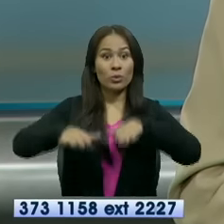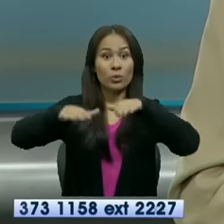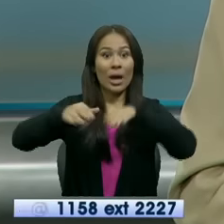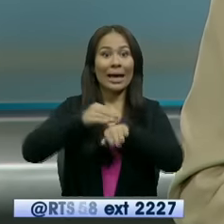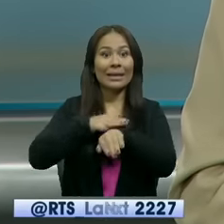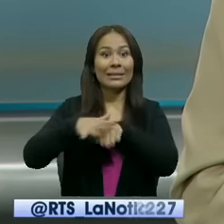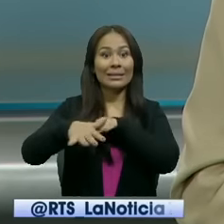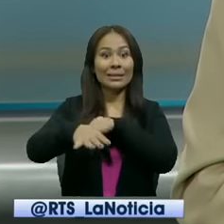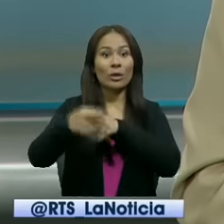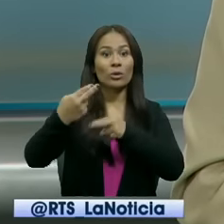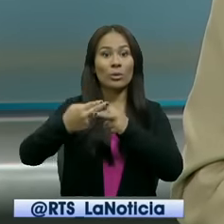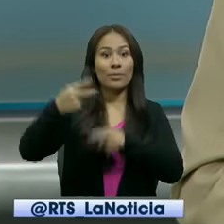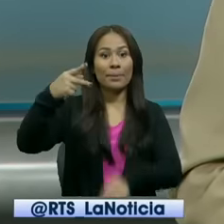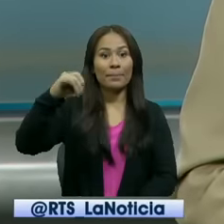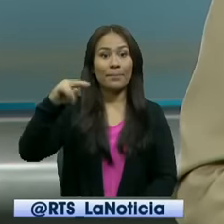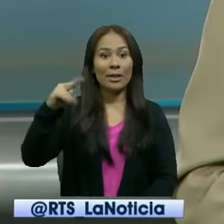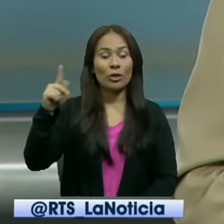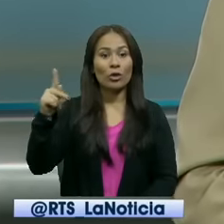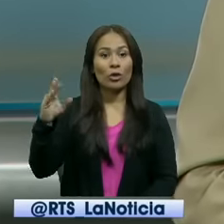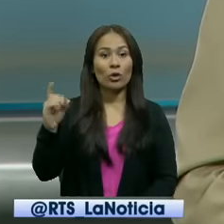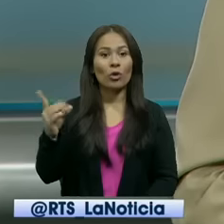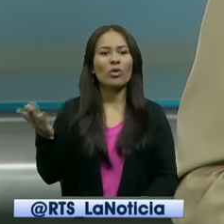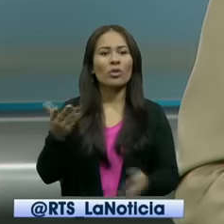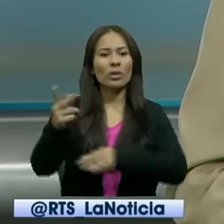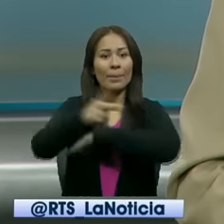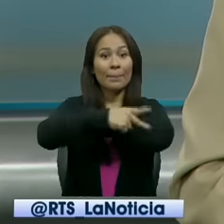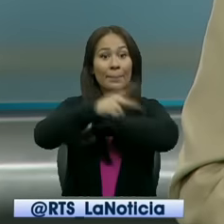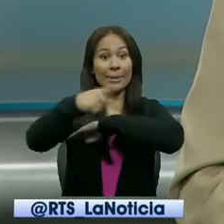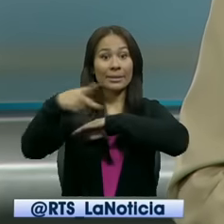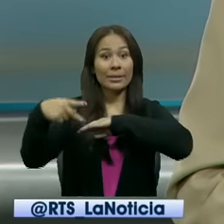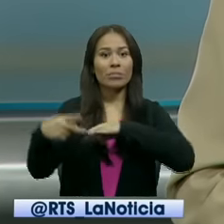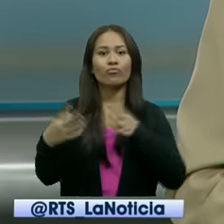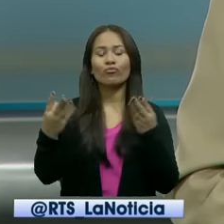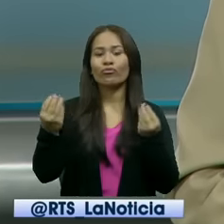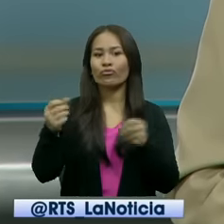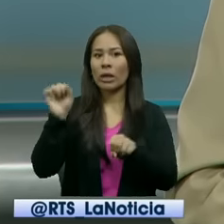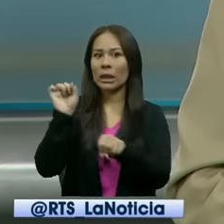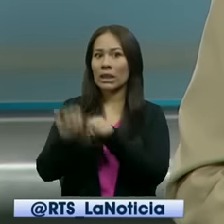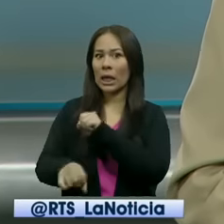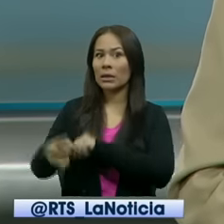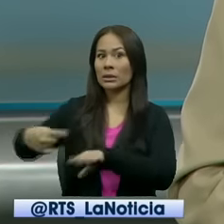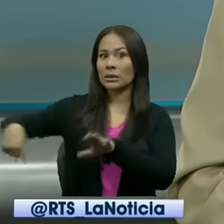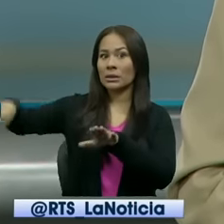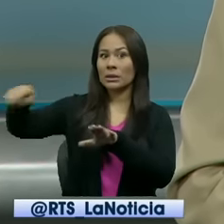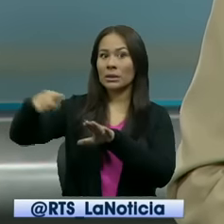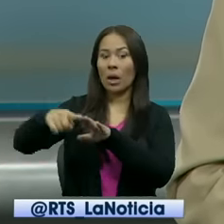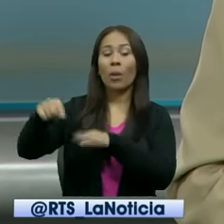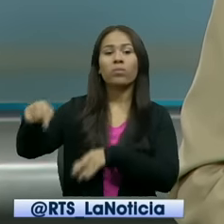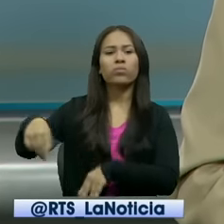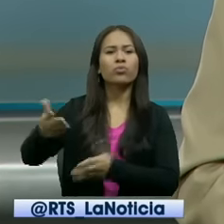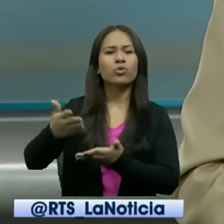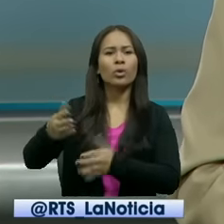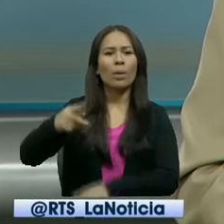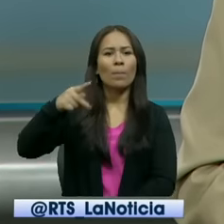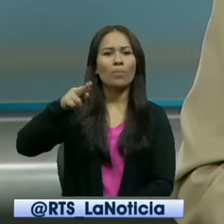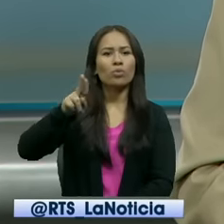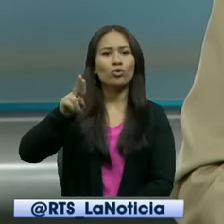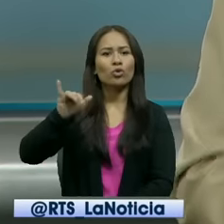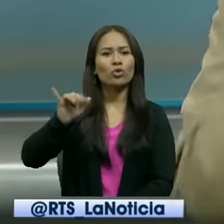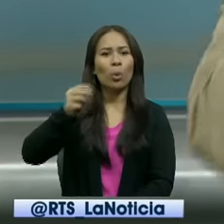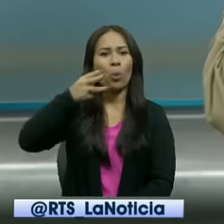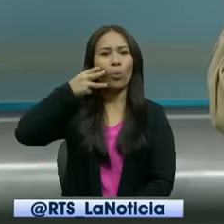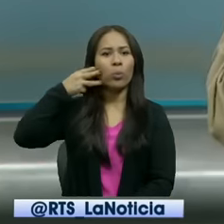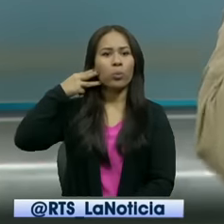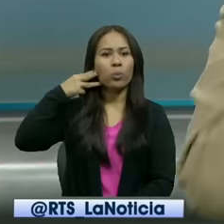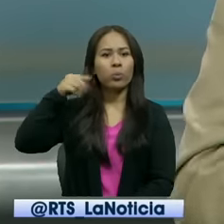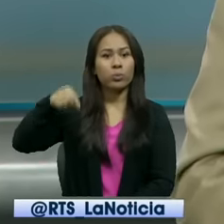Pindo Grande en la provincia de Pastaza, los daños que provocó en la capital, El Puyo, aún no han podido